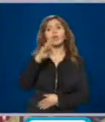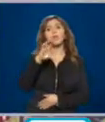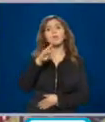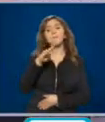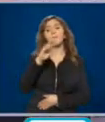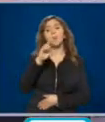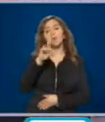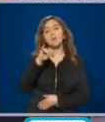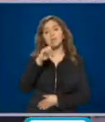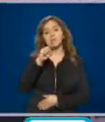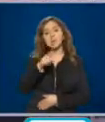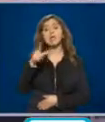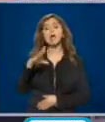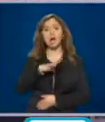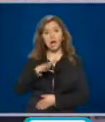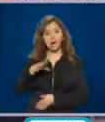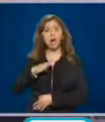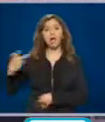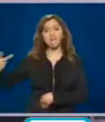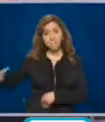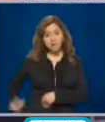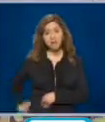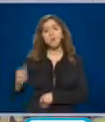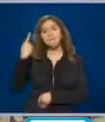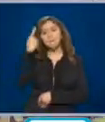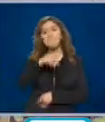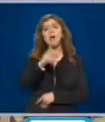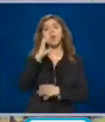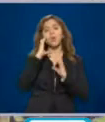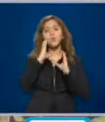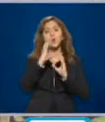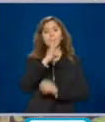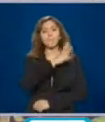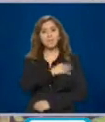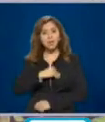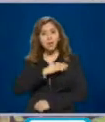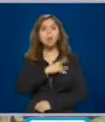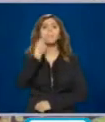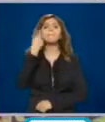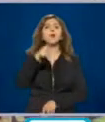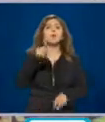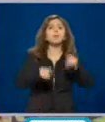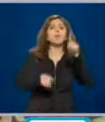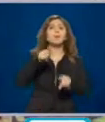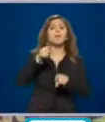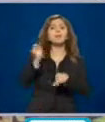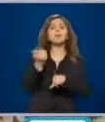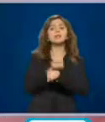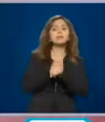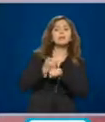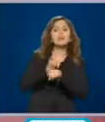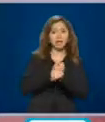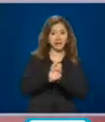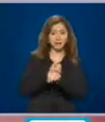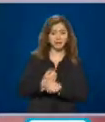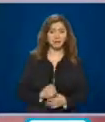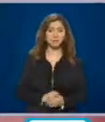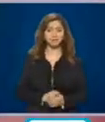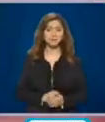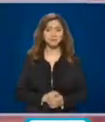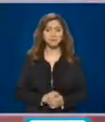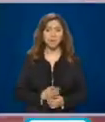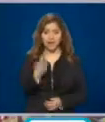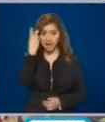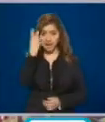hay vacunas incluso para esta condición, pero esto ya es en cuestión de compatibilidad de grupos de sangre. Claro. ¿no? Entonces, esto